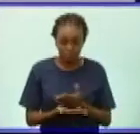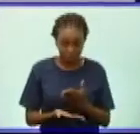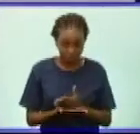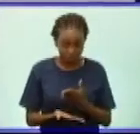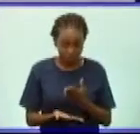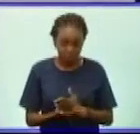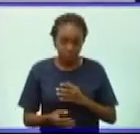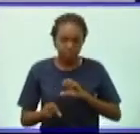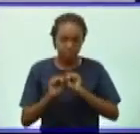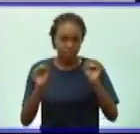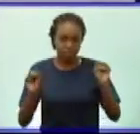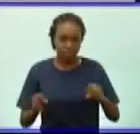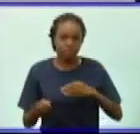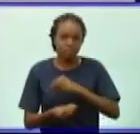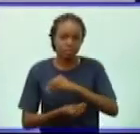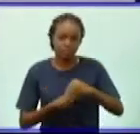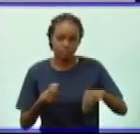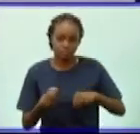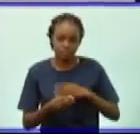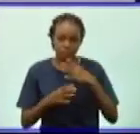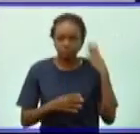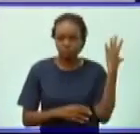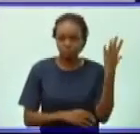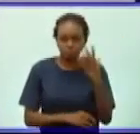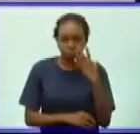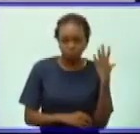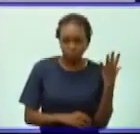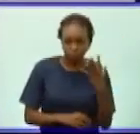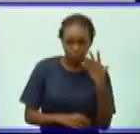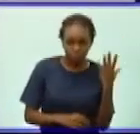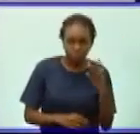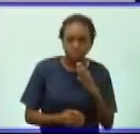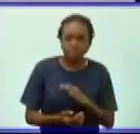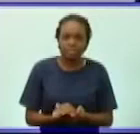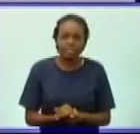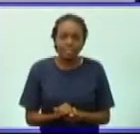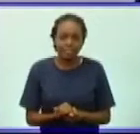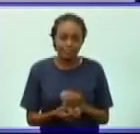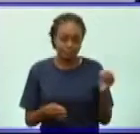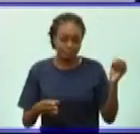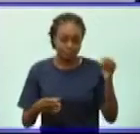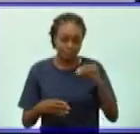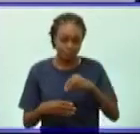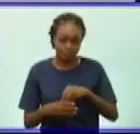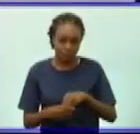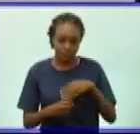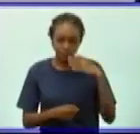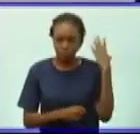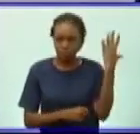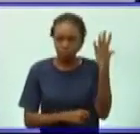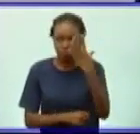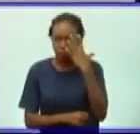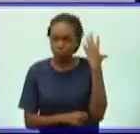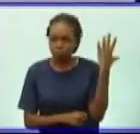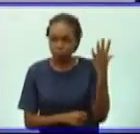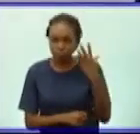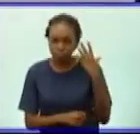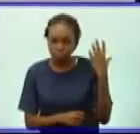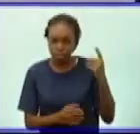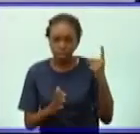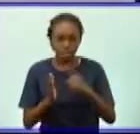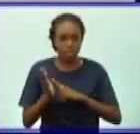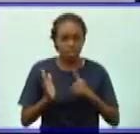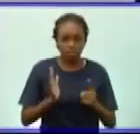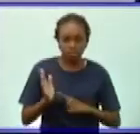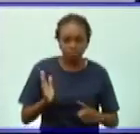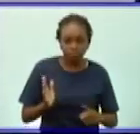cambios del universo, entre ellos los componentes fundamentales del universo, la energía,